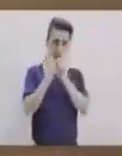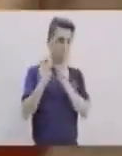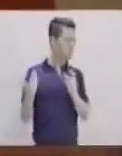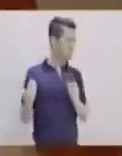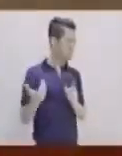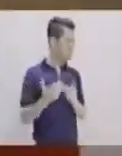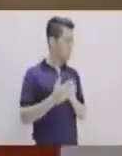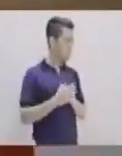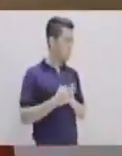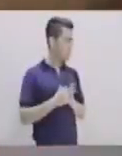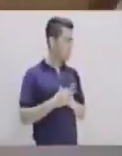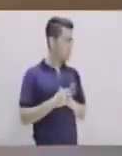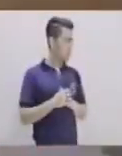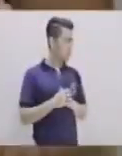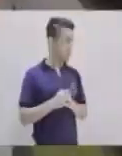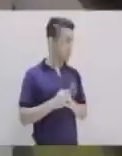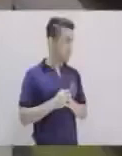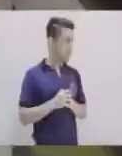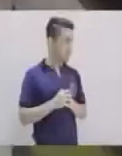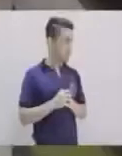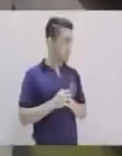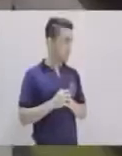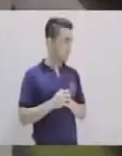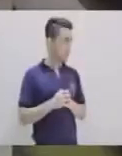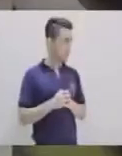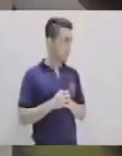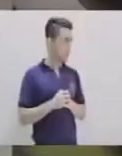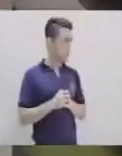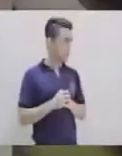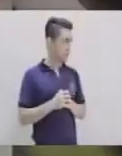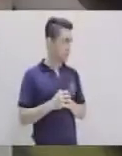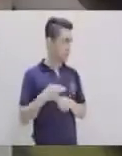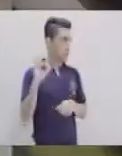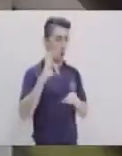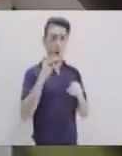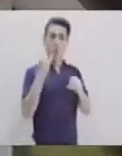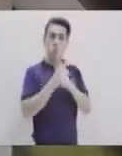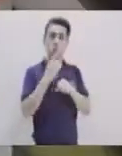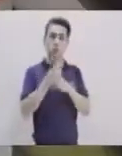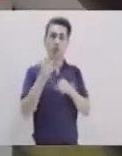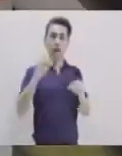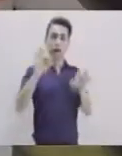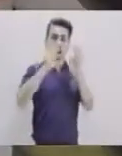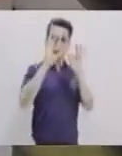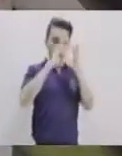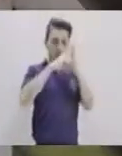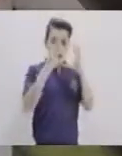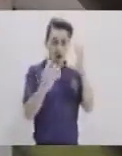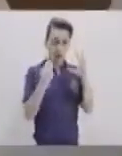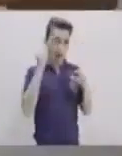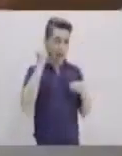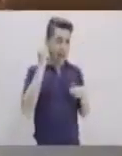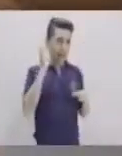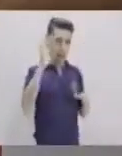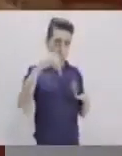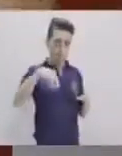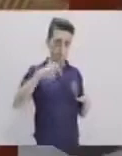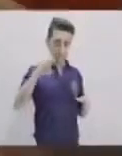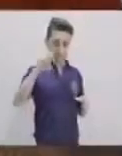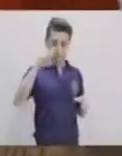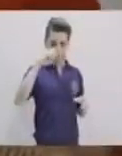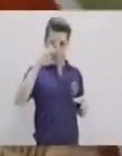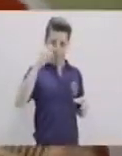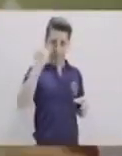¿verdad? A nivel circular, o la utilización de figuras geométricas que en un momento determinado pueden también servirnos para poder